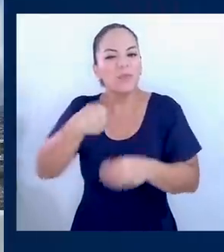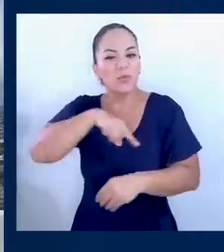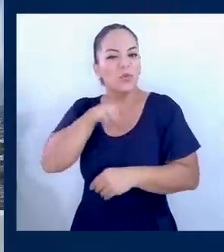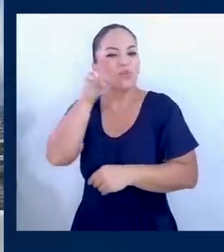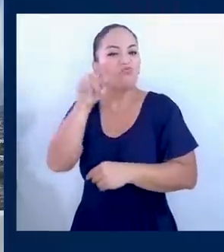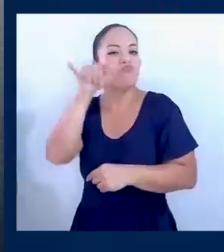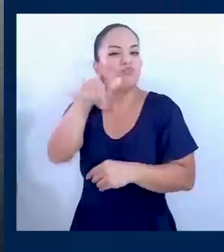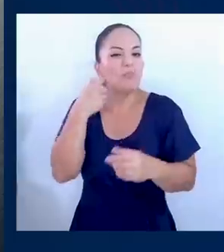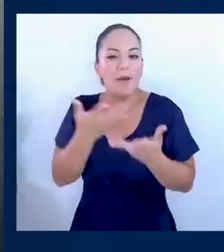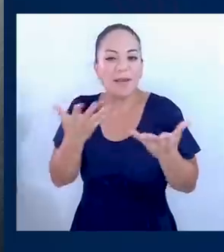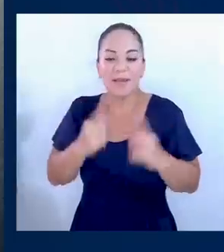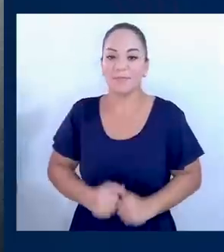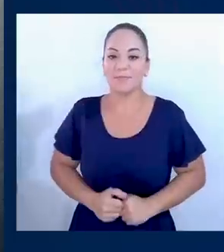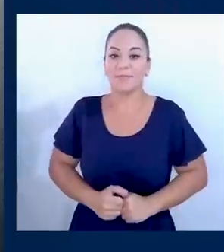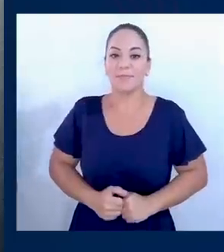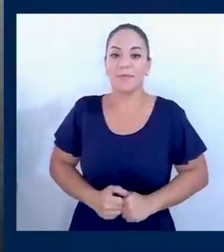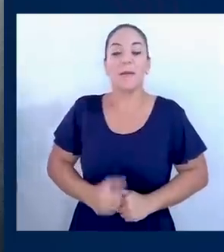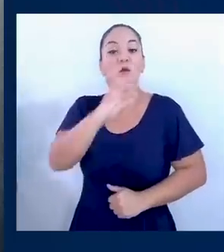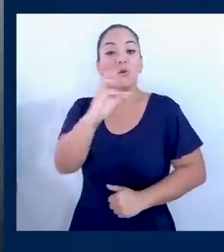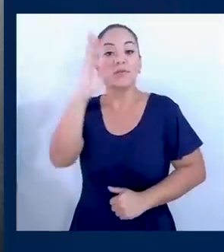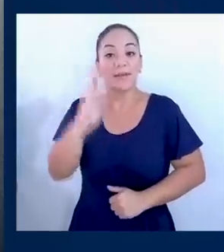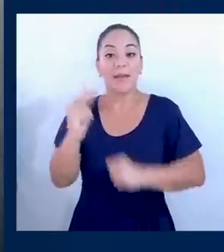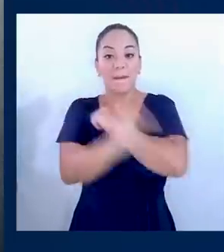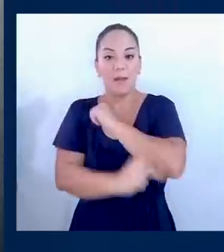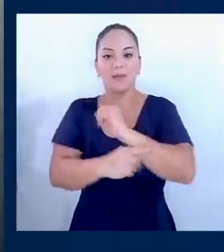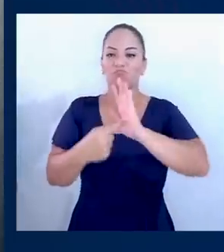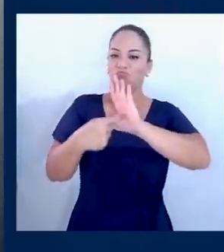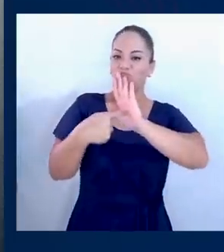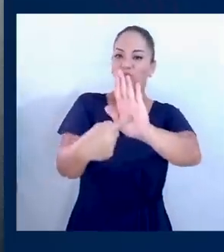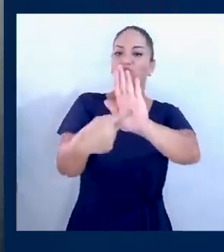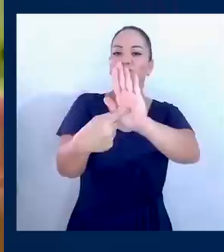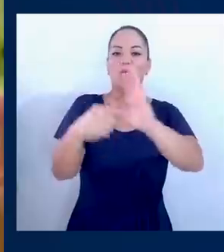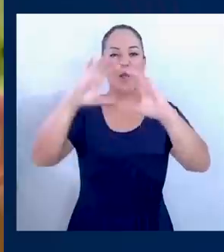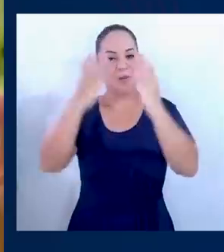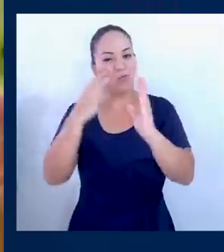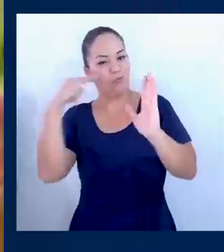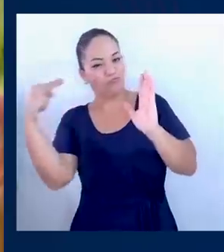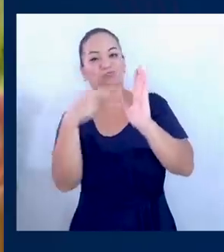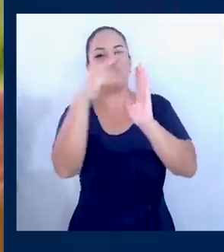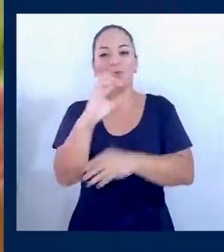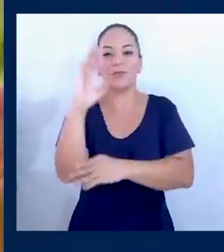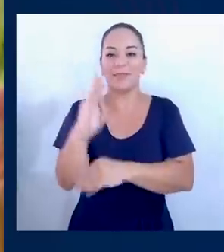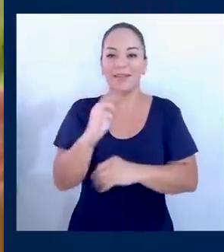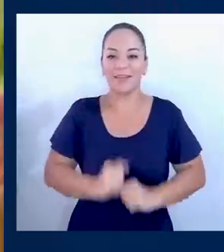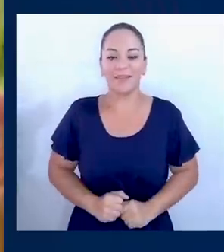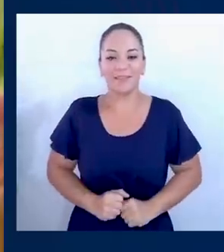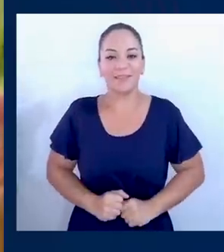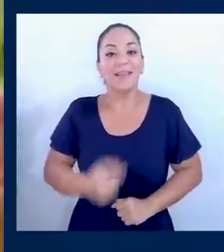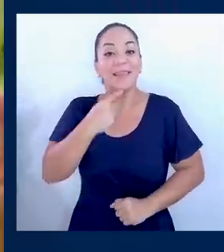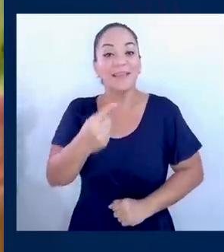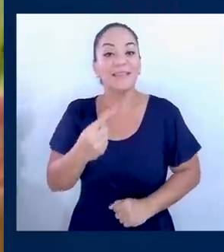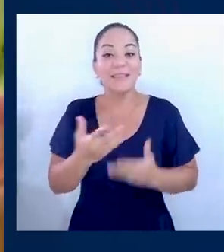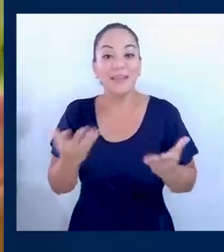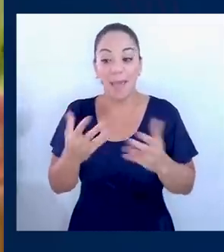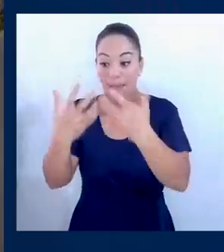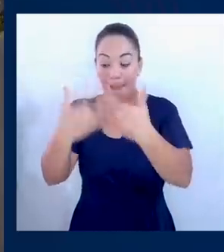A poner la marca Costa Rica en el mundo. A decirle al mundo que la asociación de